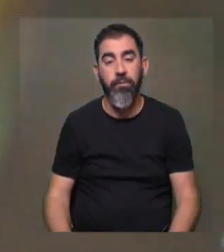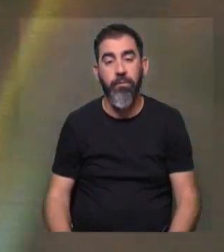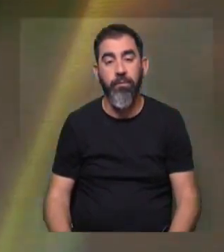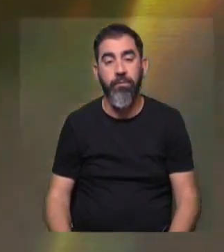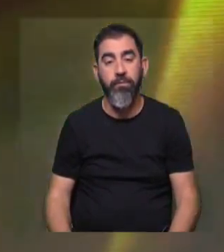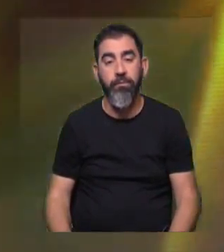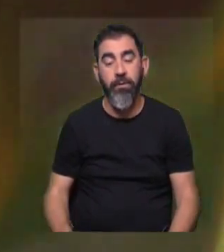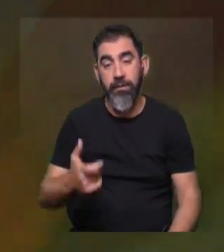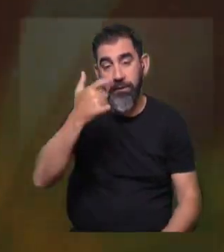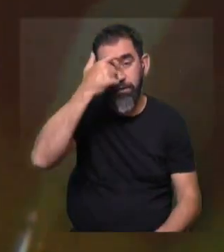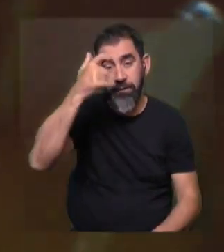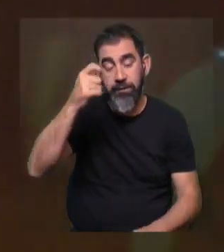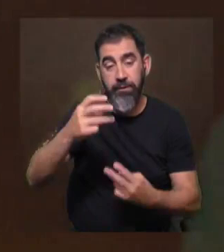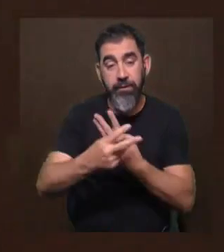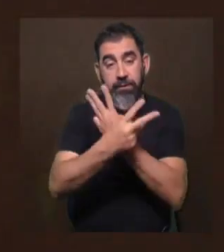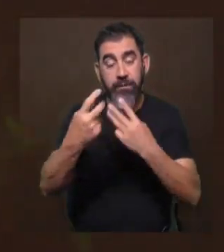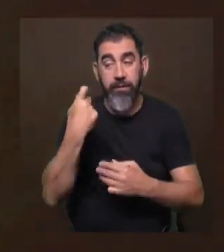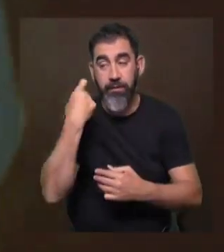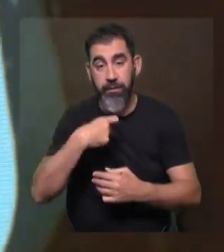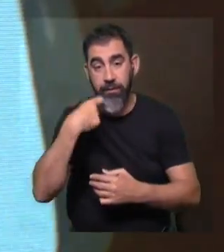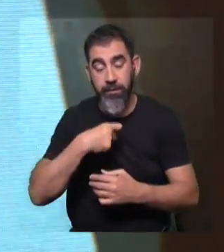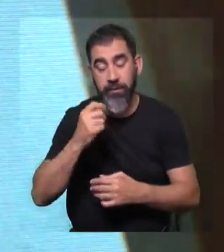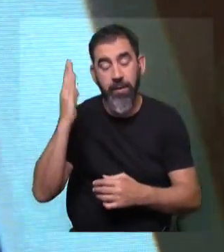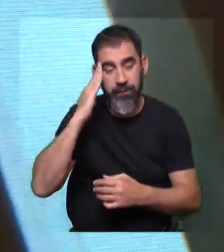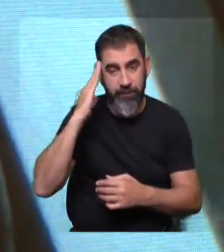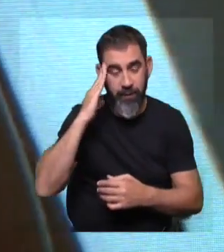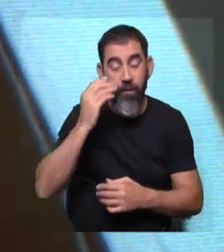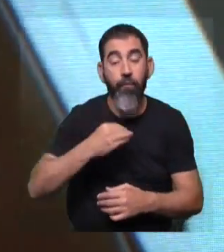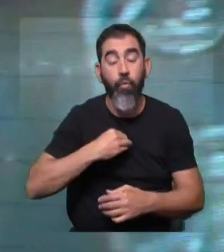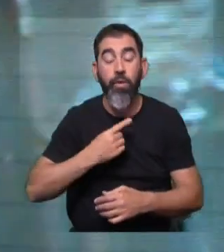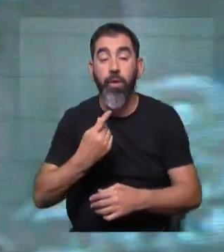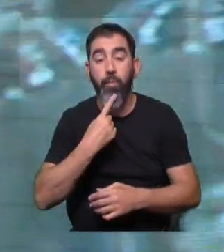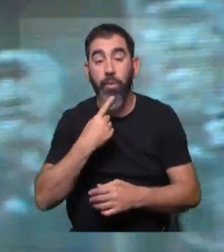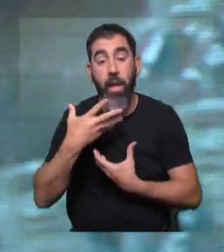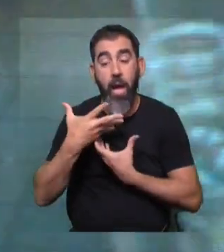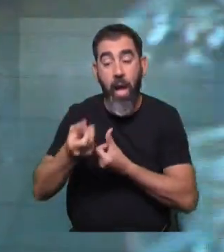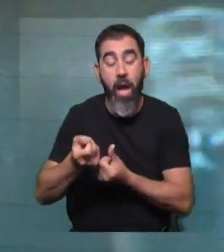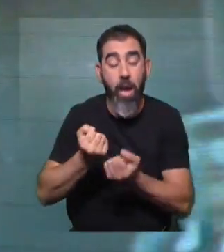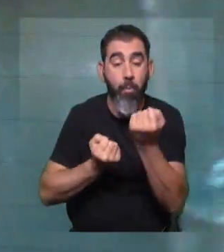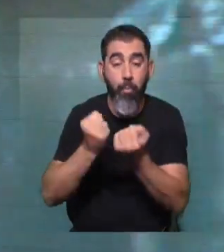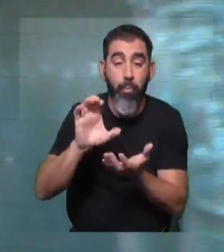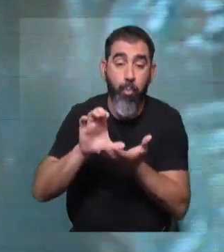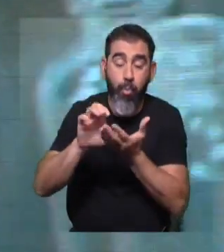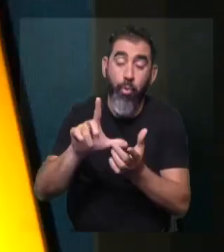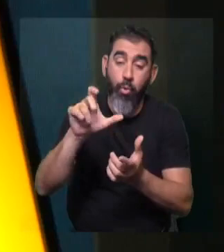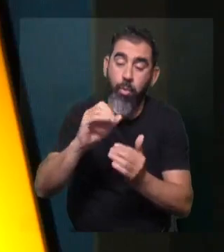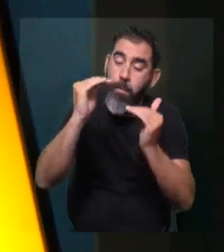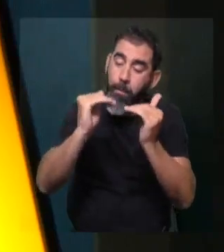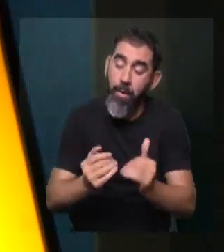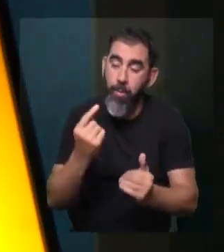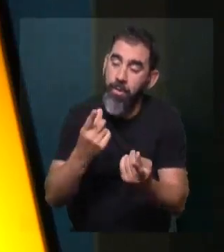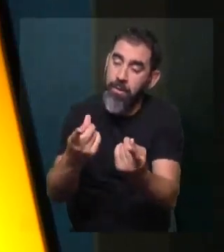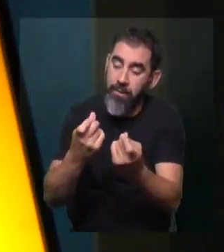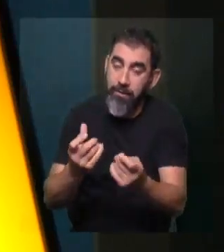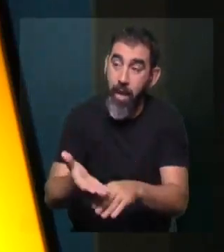Sí. Conciencia general de que hace falta, voluntad política, cierto apoyo financiero, que obviamente siempre va a ser menos, pero